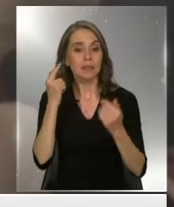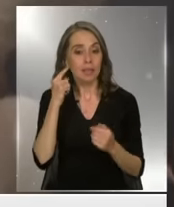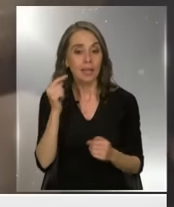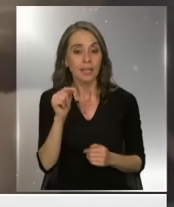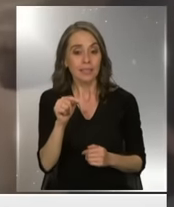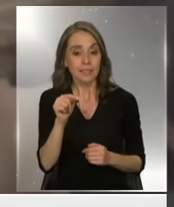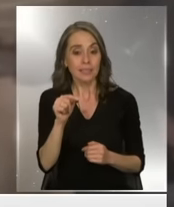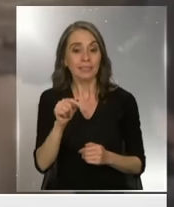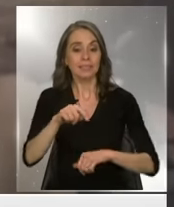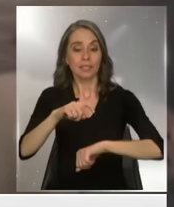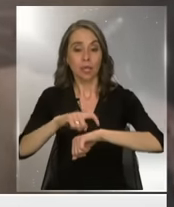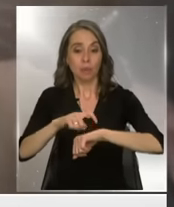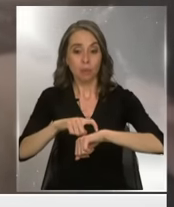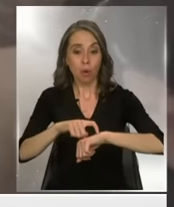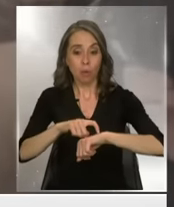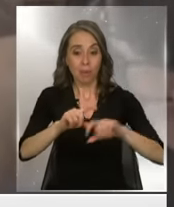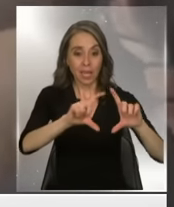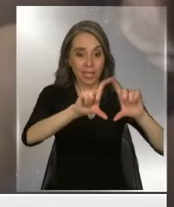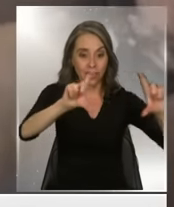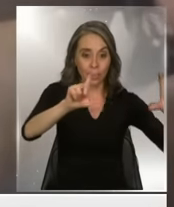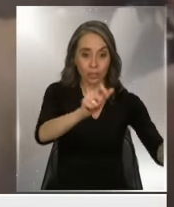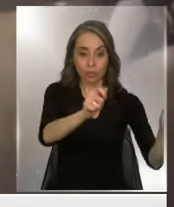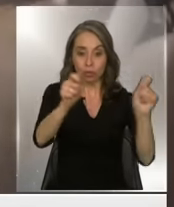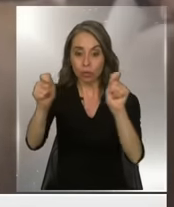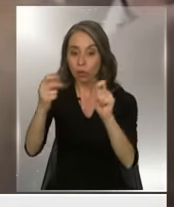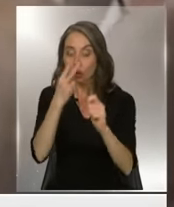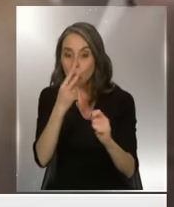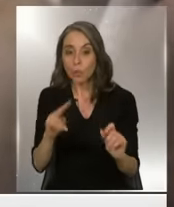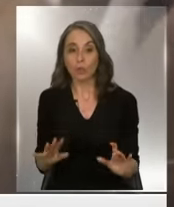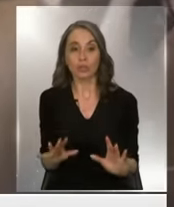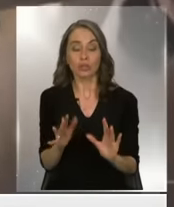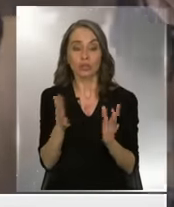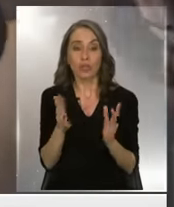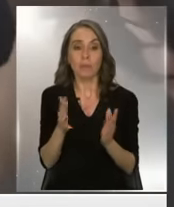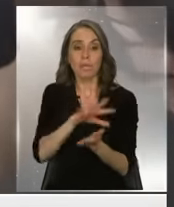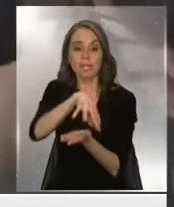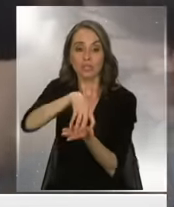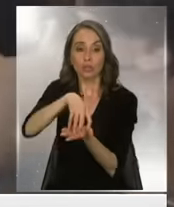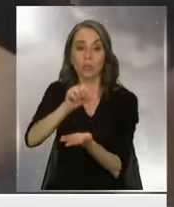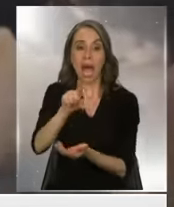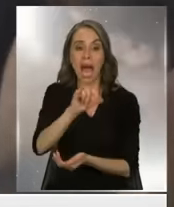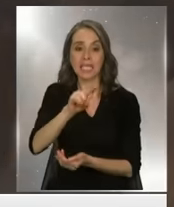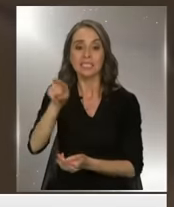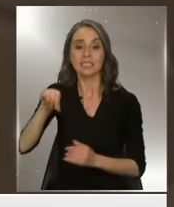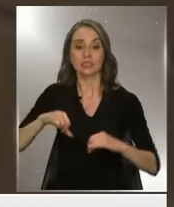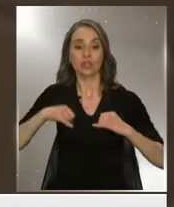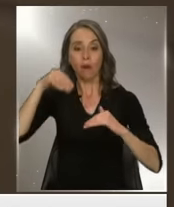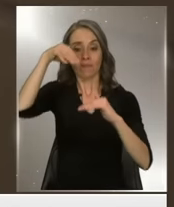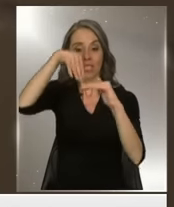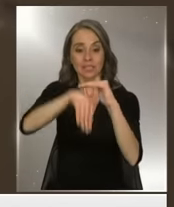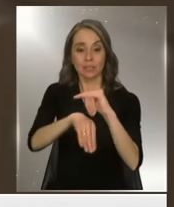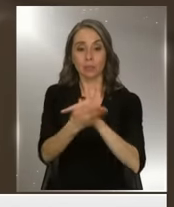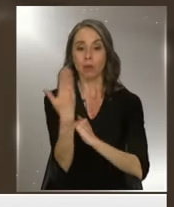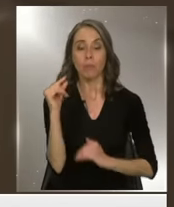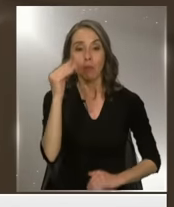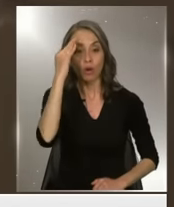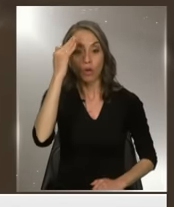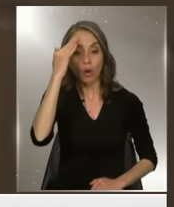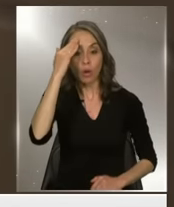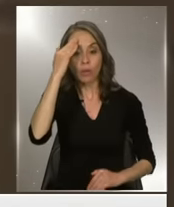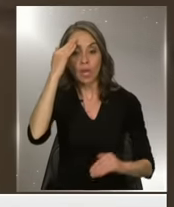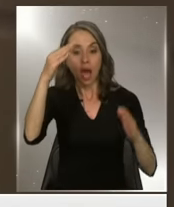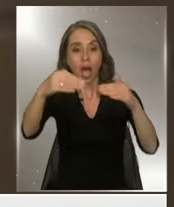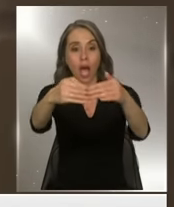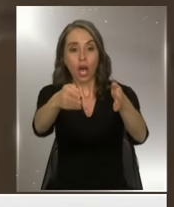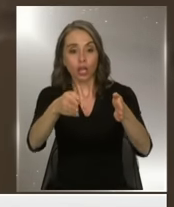Este solemne momento es otro de los que no dejan de sorprender. En Asís, donde fue sepultado hace solo días, abrieron su